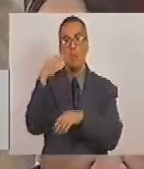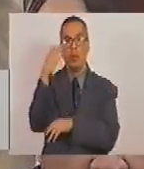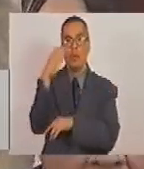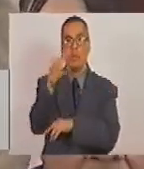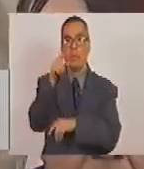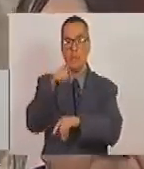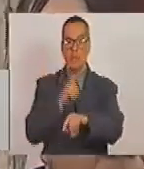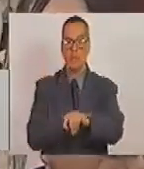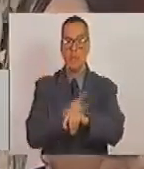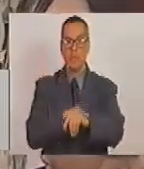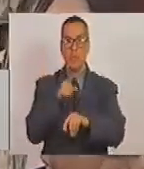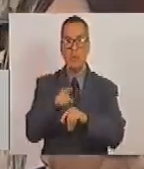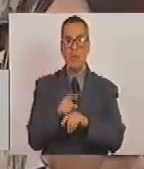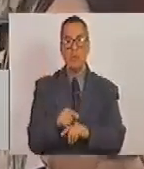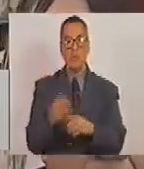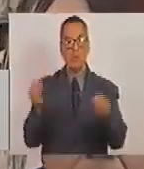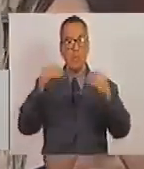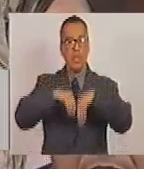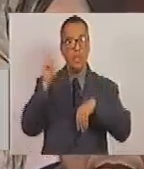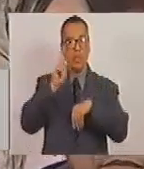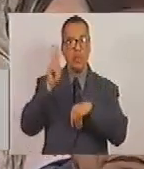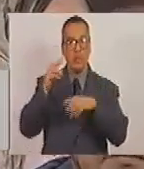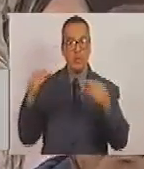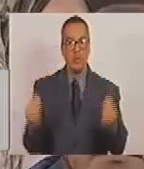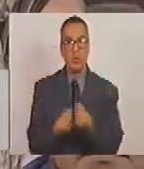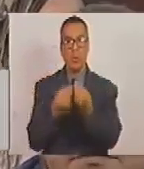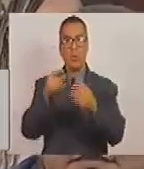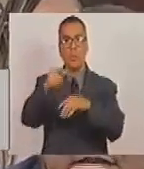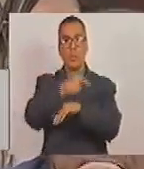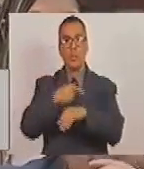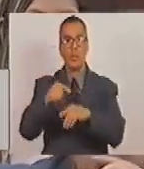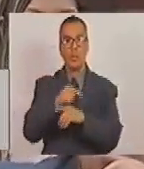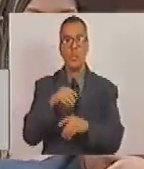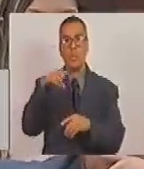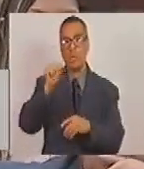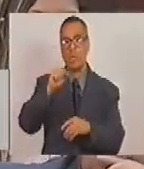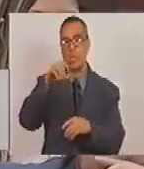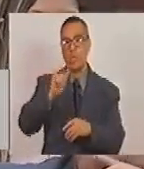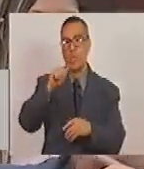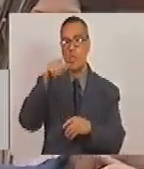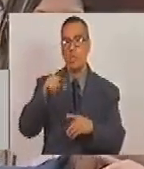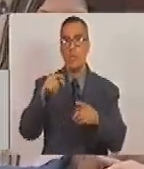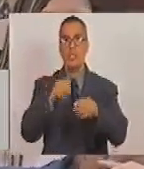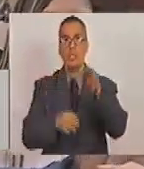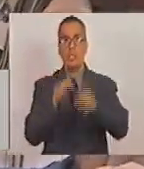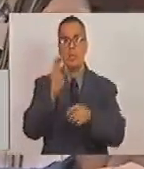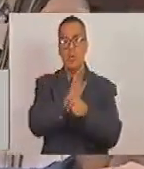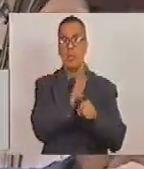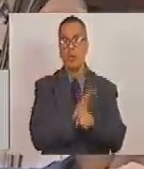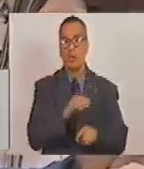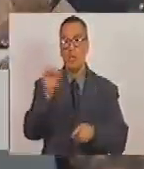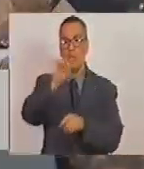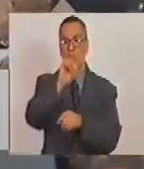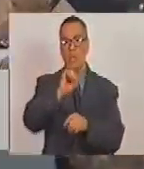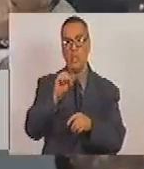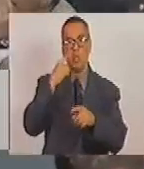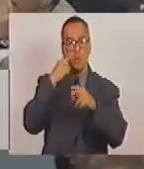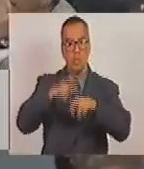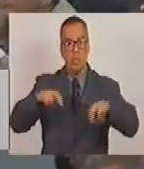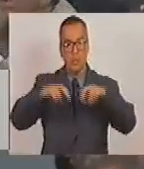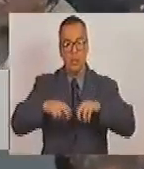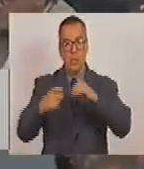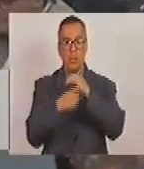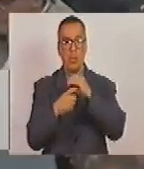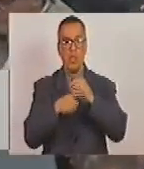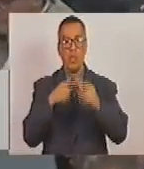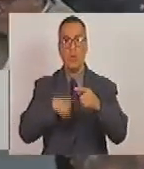ese momento, con el acuerdo entre Venezuela y Colombia, se estableció que el SOAT, Seguro Obligatorio de Accidentes de Tránsito, y la revisión